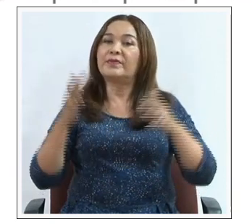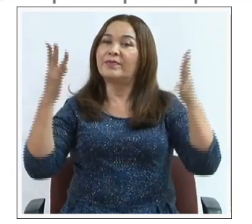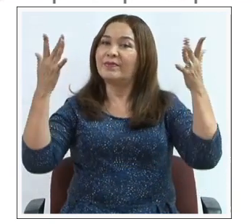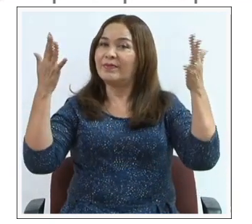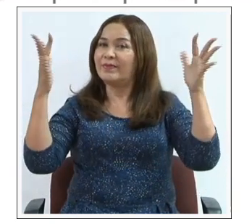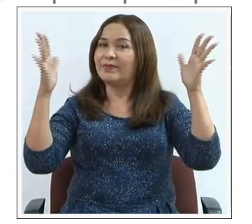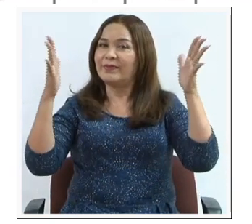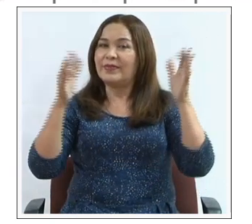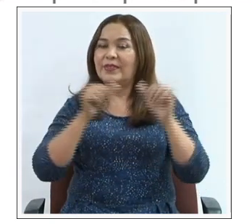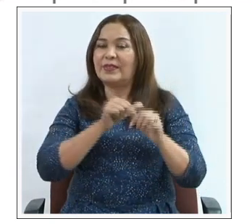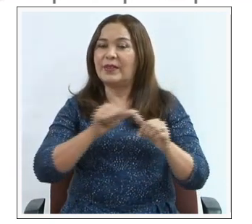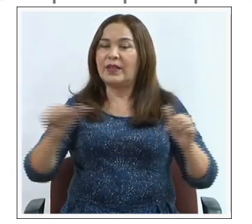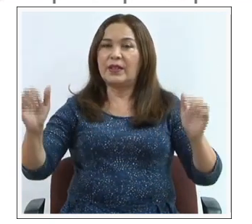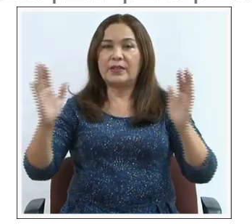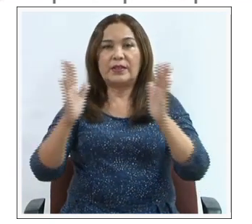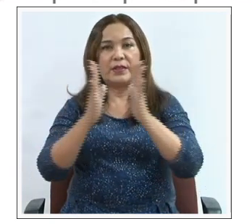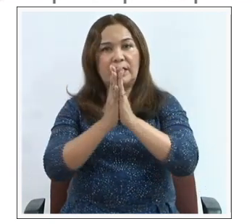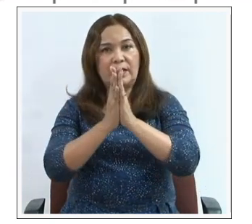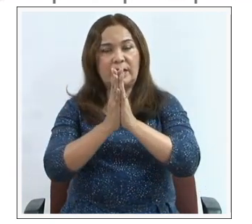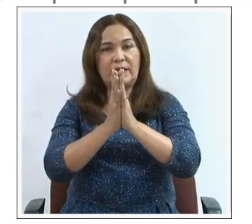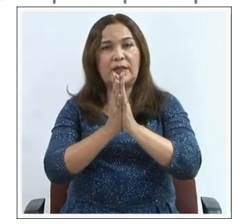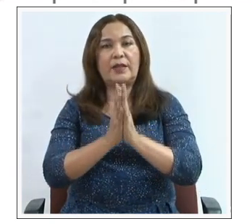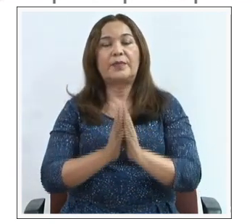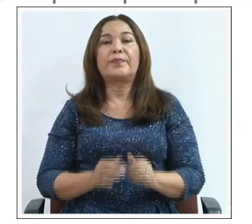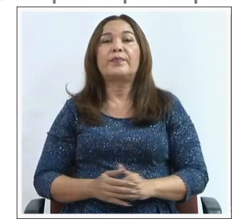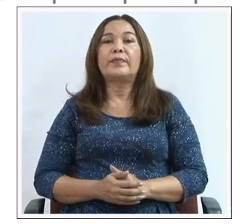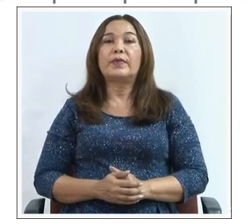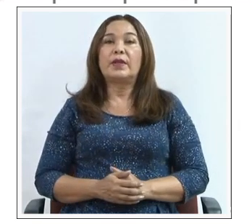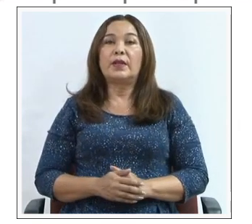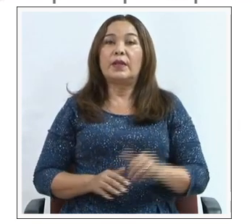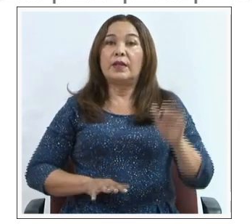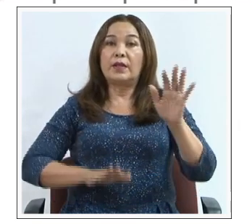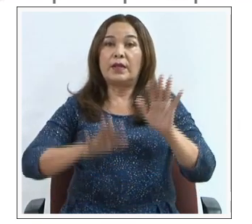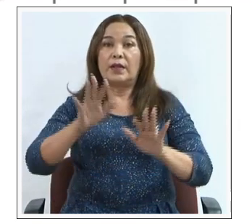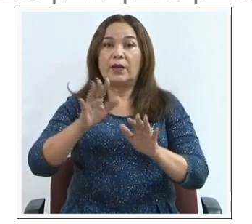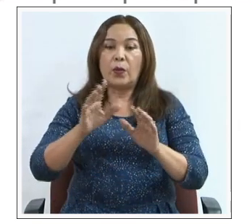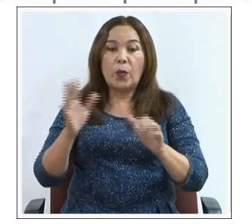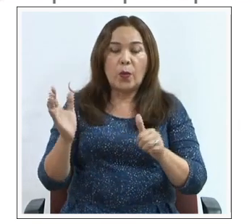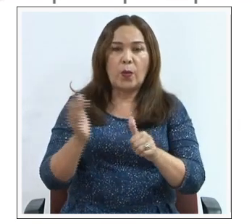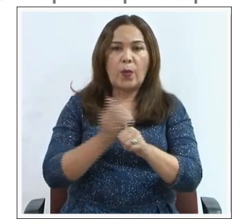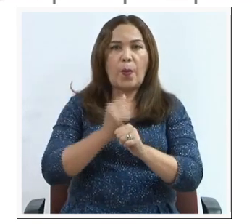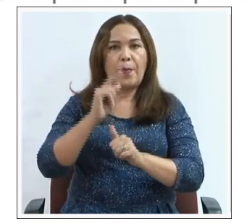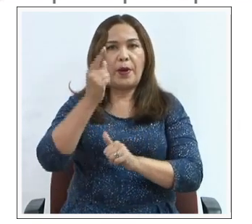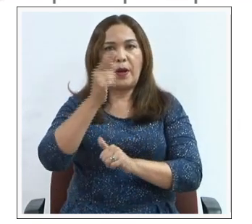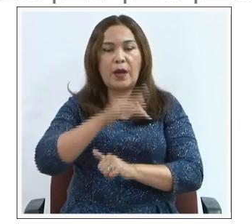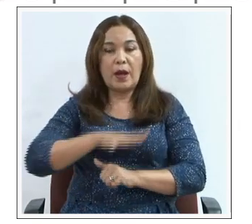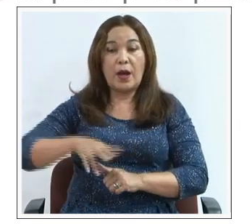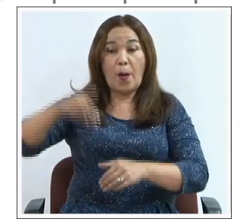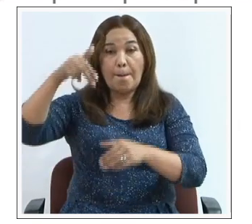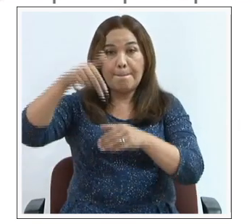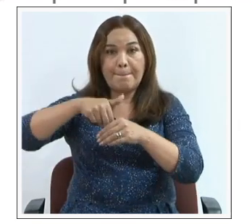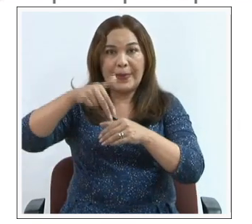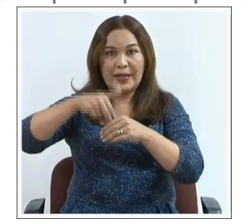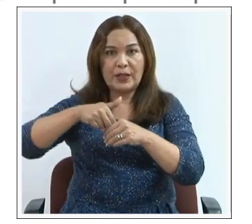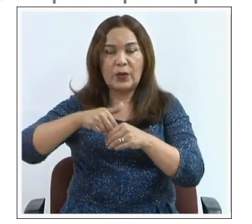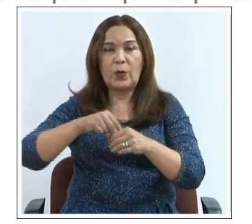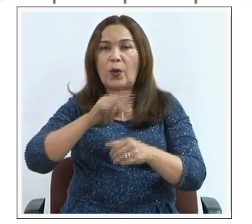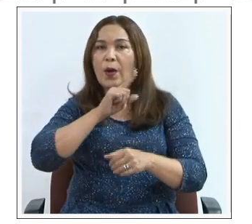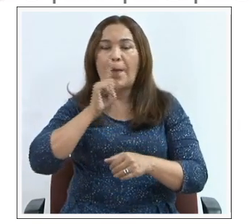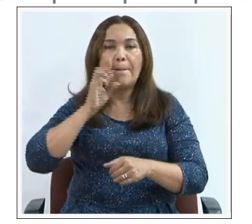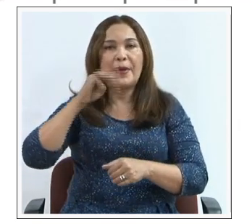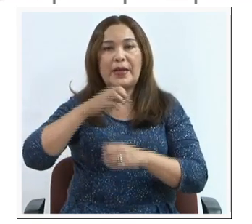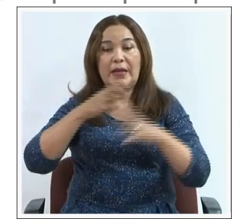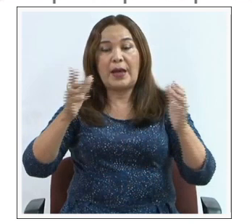de semana santa día 15 descubrimiento del primer campo petrolero menegrande